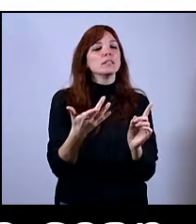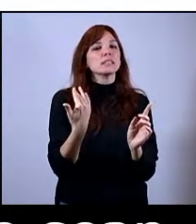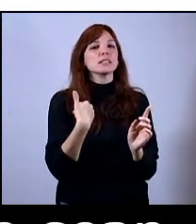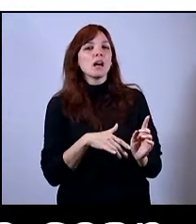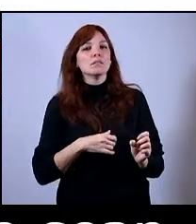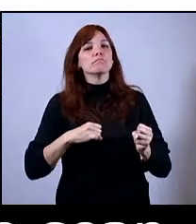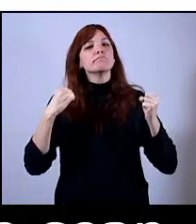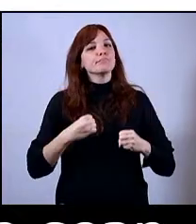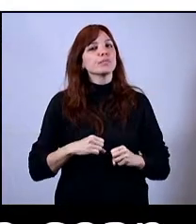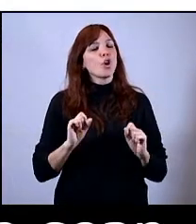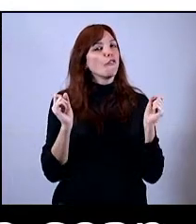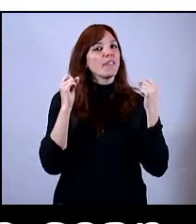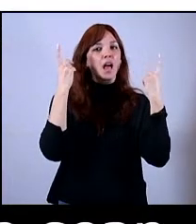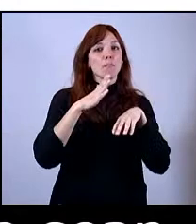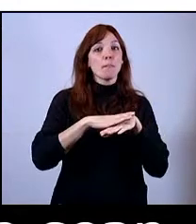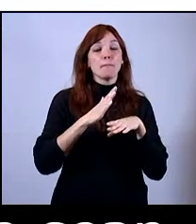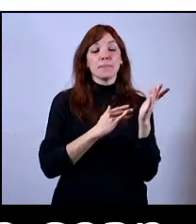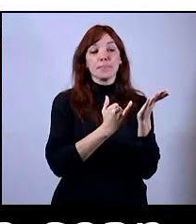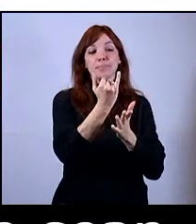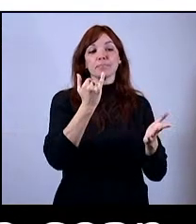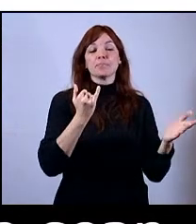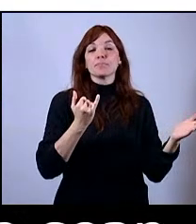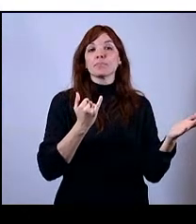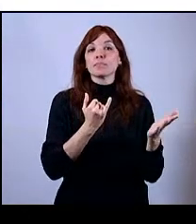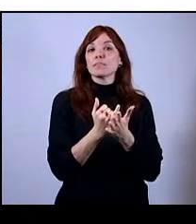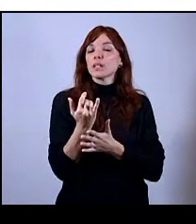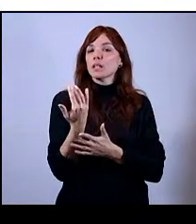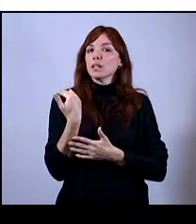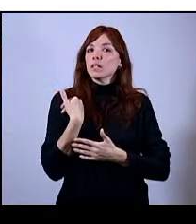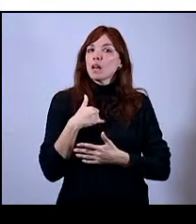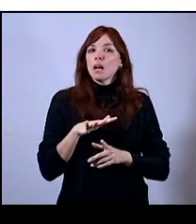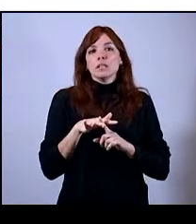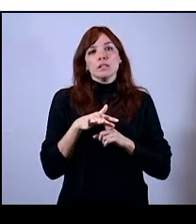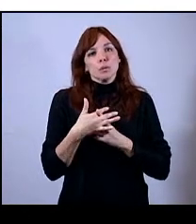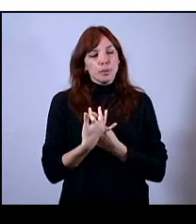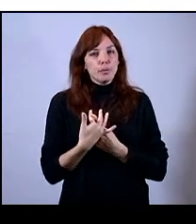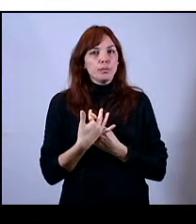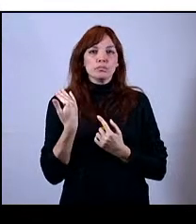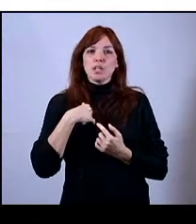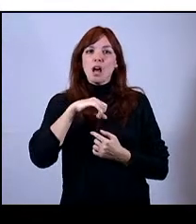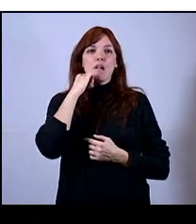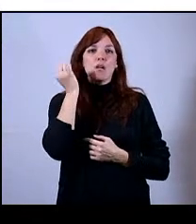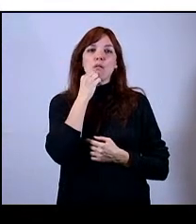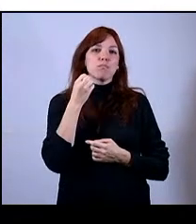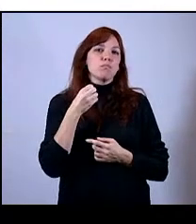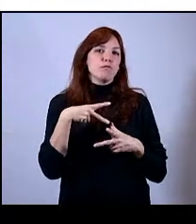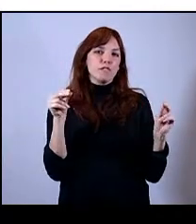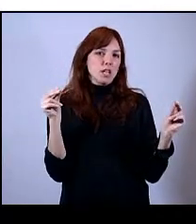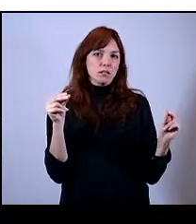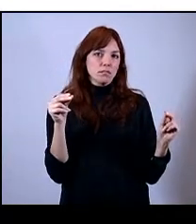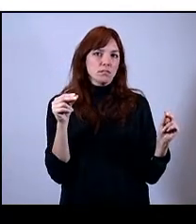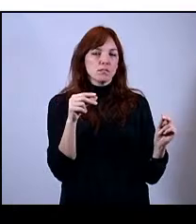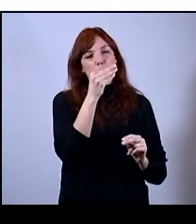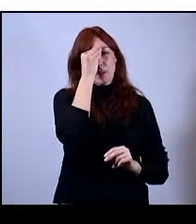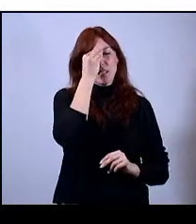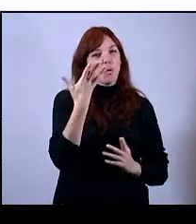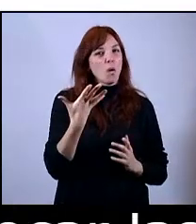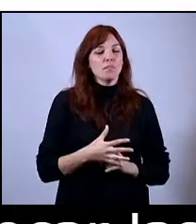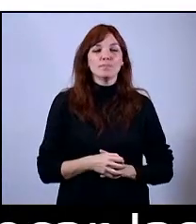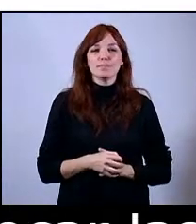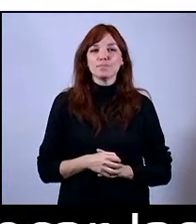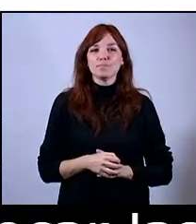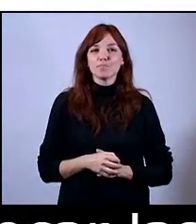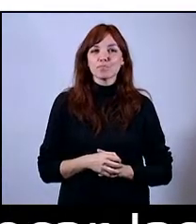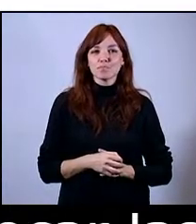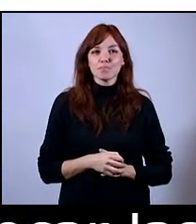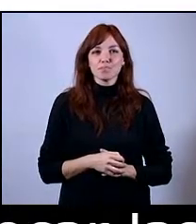contundente para que los agricultores solventen este momento y puedan desconvocar las manifestaciones que tienen planteadas? Bueno,